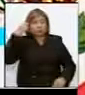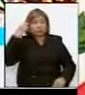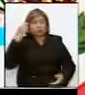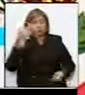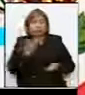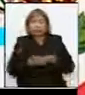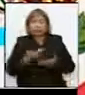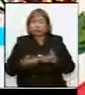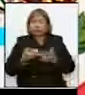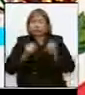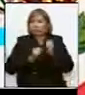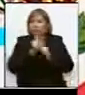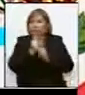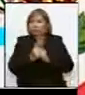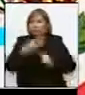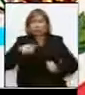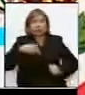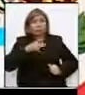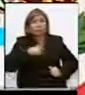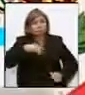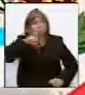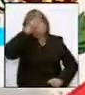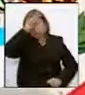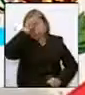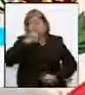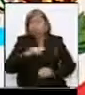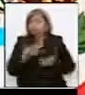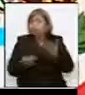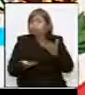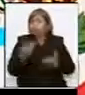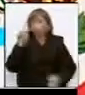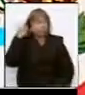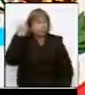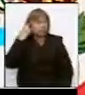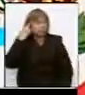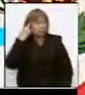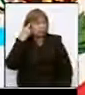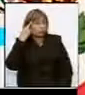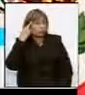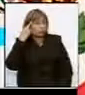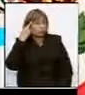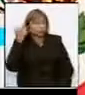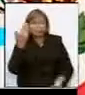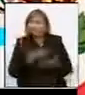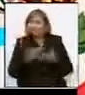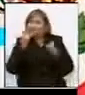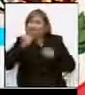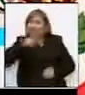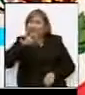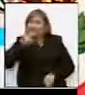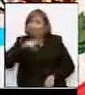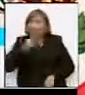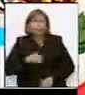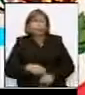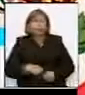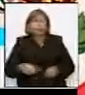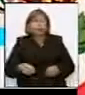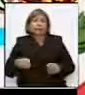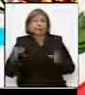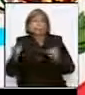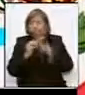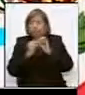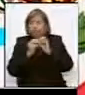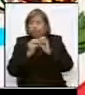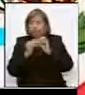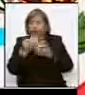que atraviesa nuestro país. Es por eso que se hace indispensable la